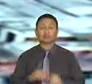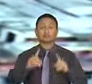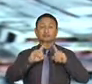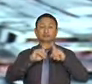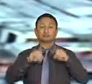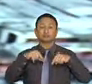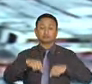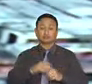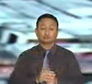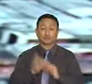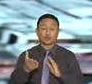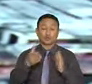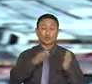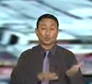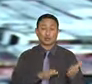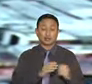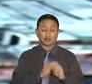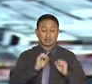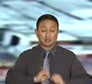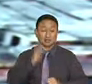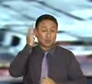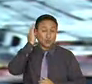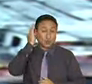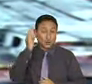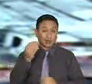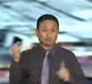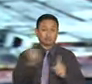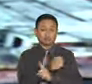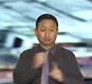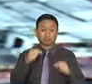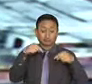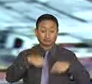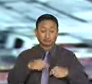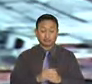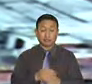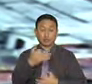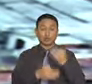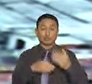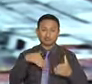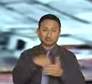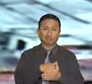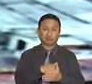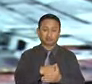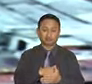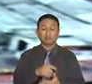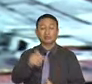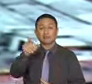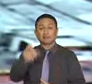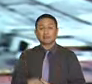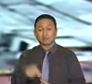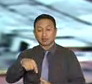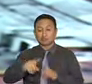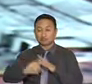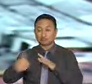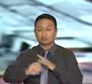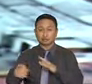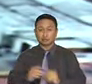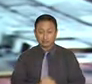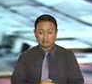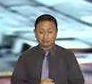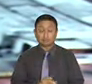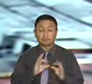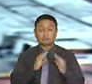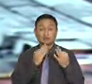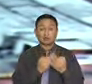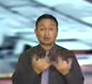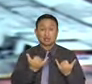de femicidio y de violencia hacia mujeres se estancan en la fase judicial porque los agresores se dan a la fuga las